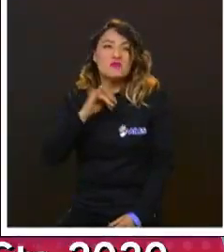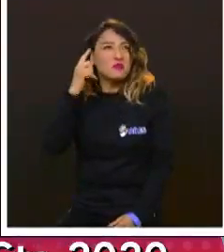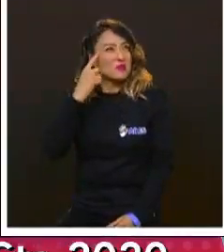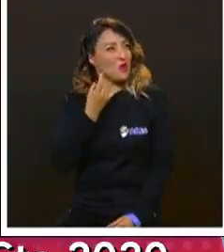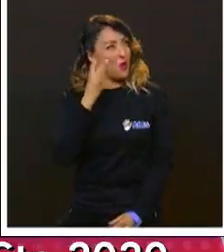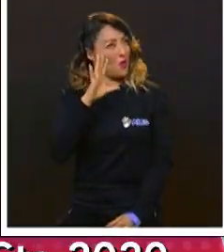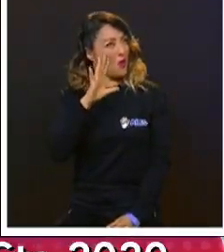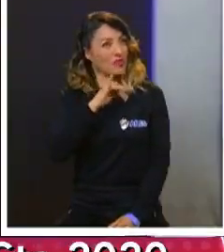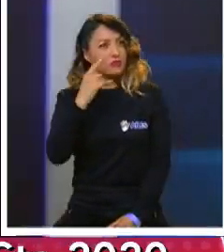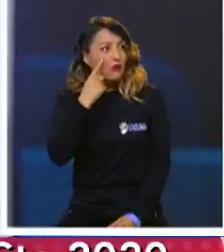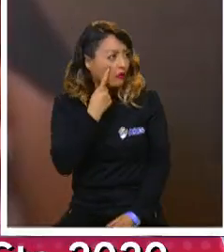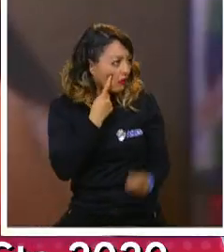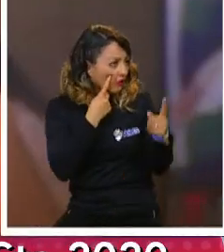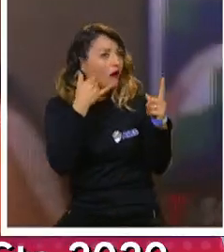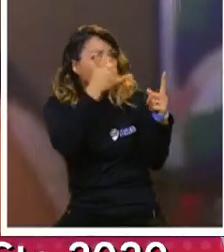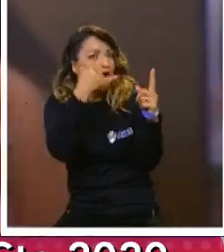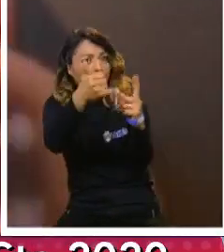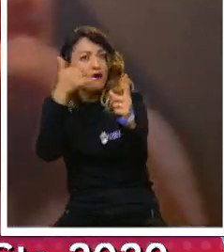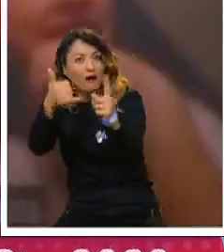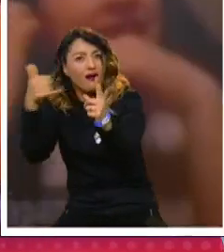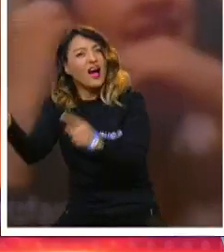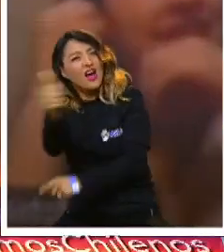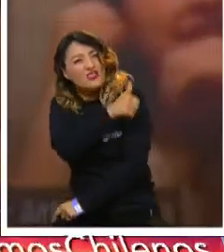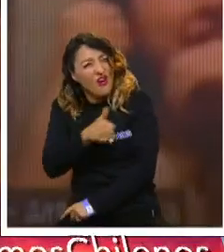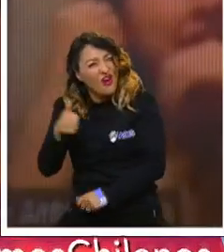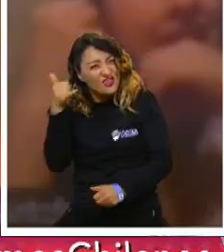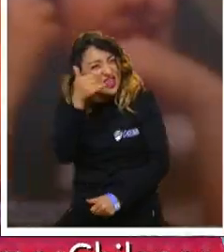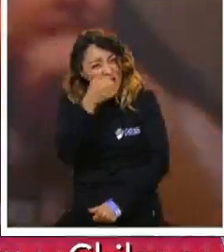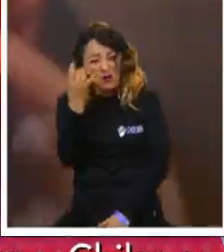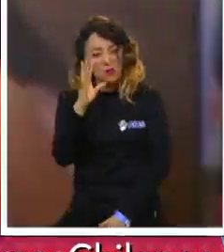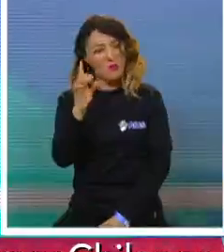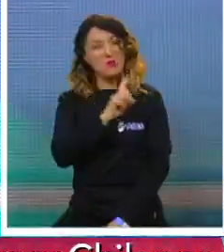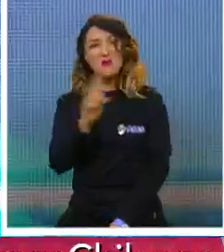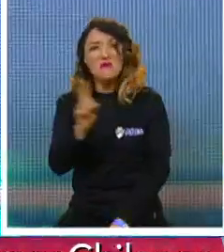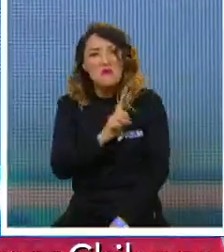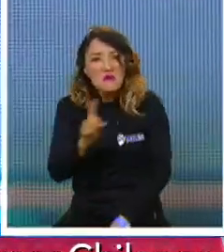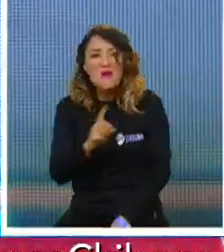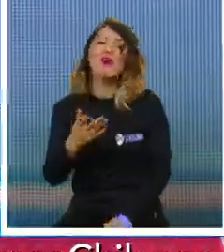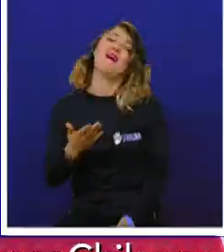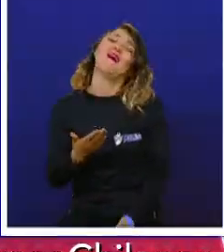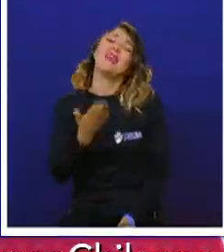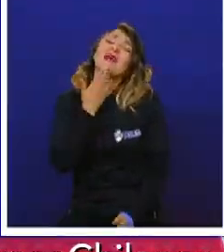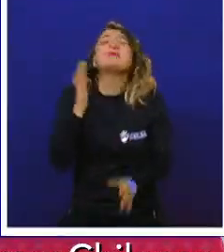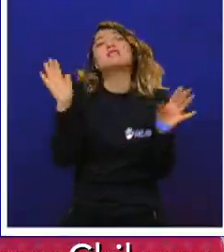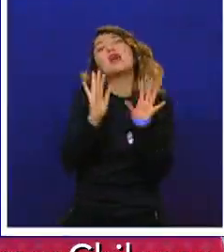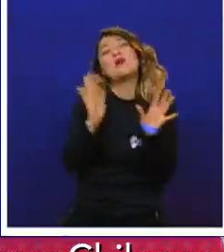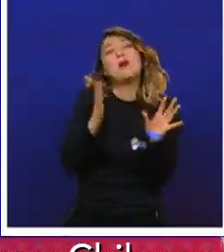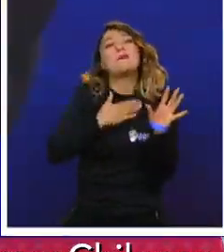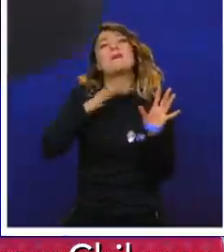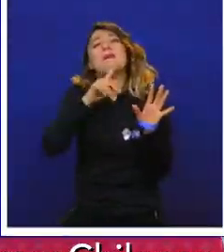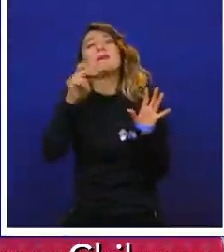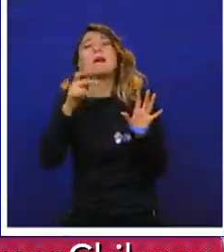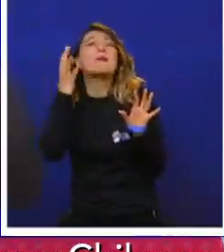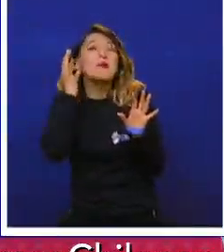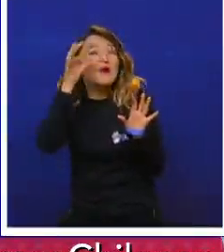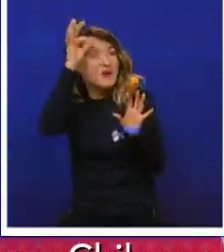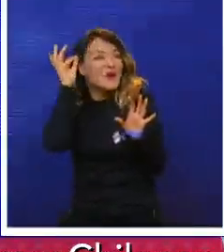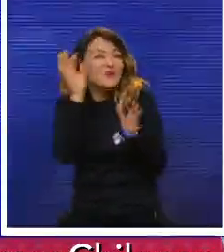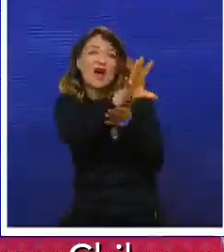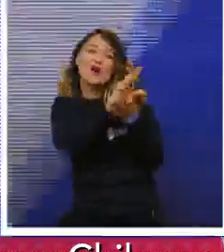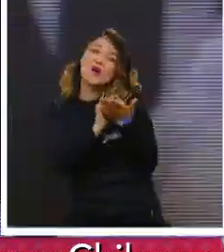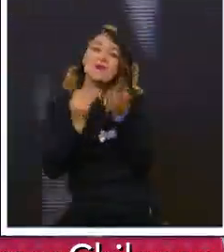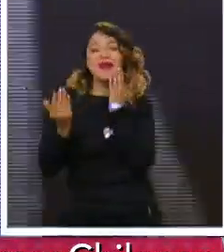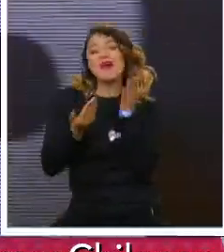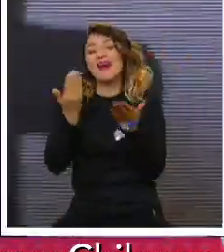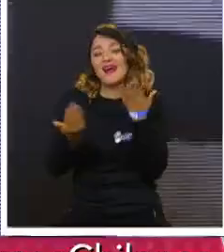Me fue subiendo el video. Sí, lo veo. Ay, un saludo también a mis papatos. Sí, un saludo. Me acuerdo que me dieron